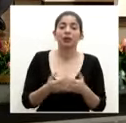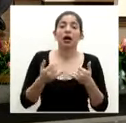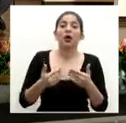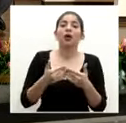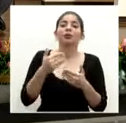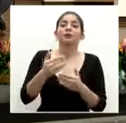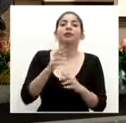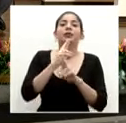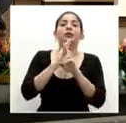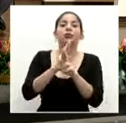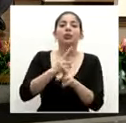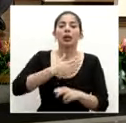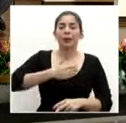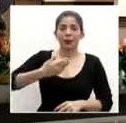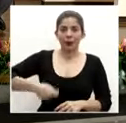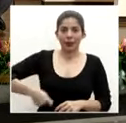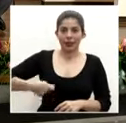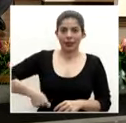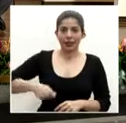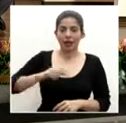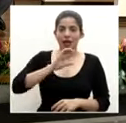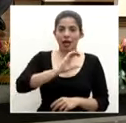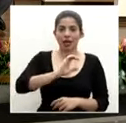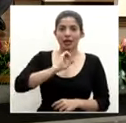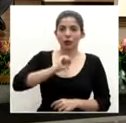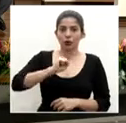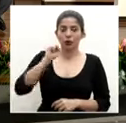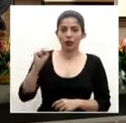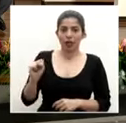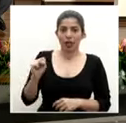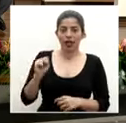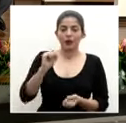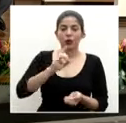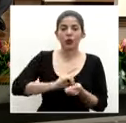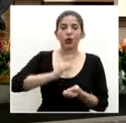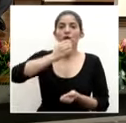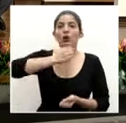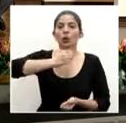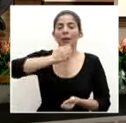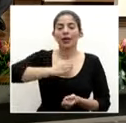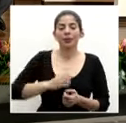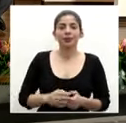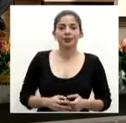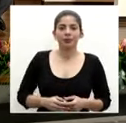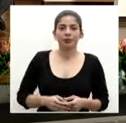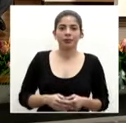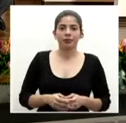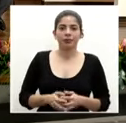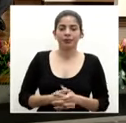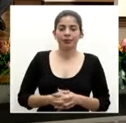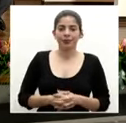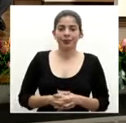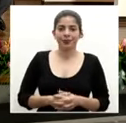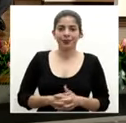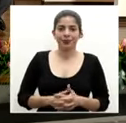con la respuesta del presidente ejecutivo de la Caja Costarricense de Seguro Social, el doctor Román Macario.